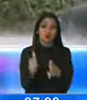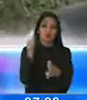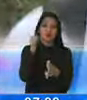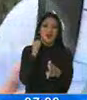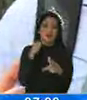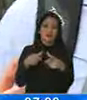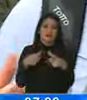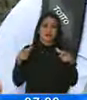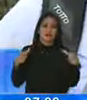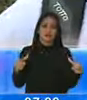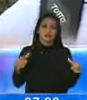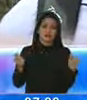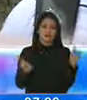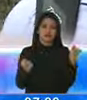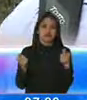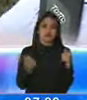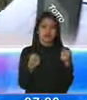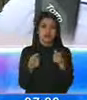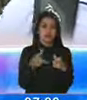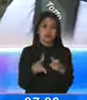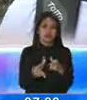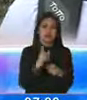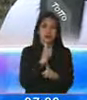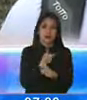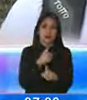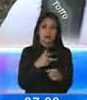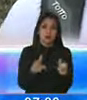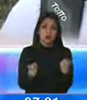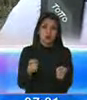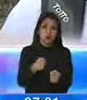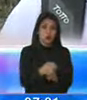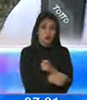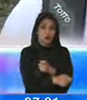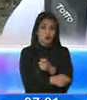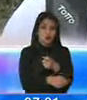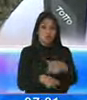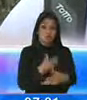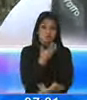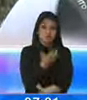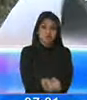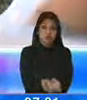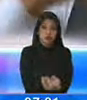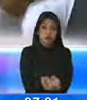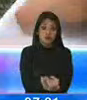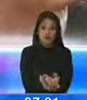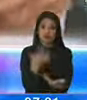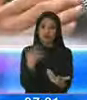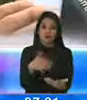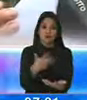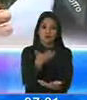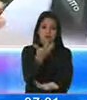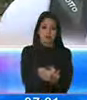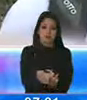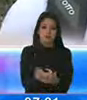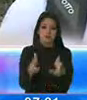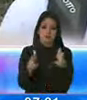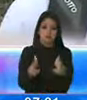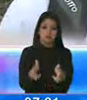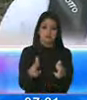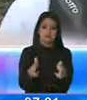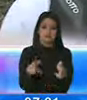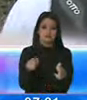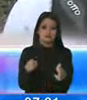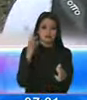tráiler. El tráiler avanza al verme que yo comencé a dar vuelta y quedé casi que en el centro de los 2 carros. Entonces